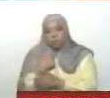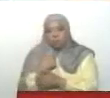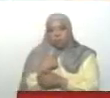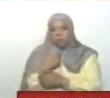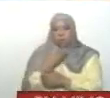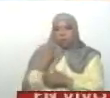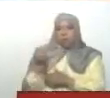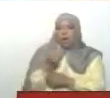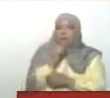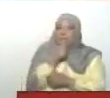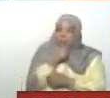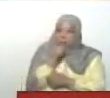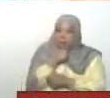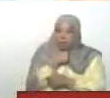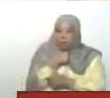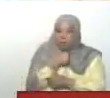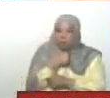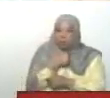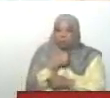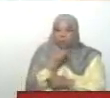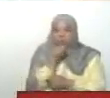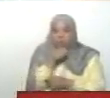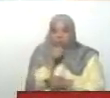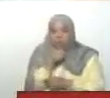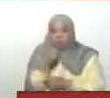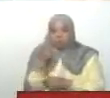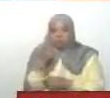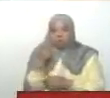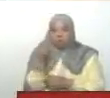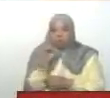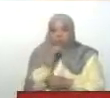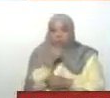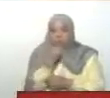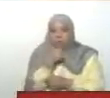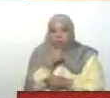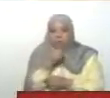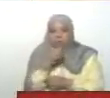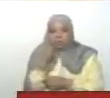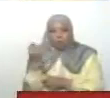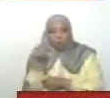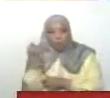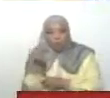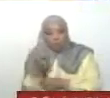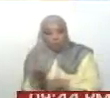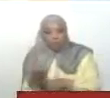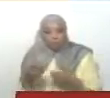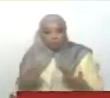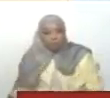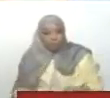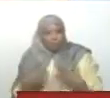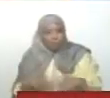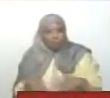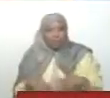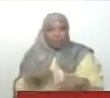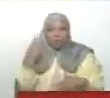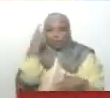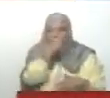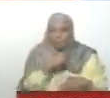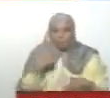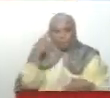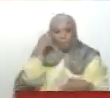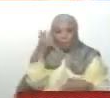generación. La generación fundadora. Ella y el que está allá todavía queda. ¿Verdad? Pero se ve chamito, ¿vale? No tiene